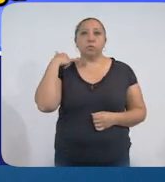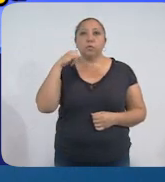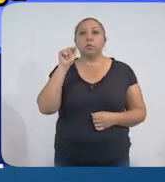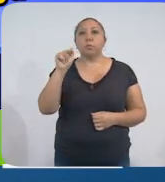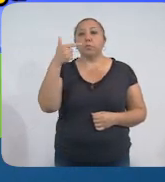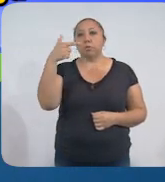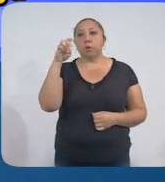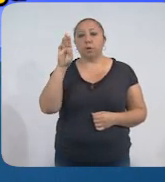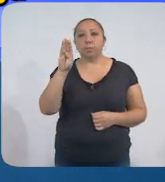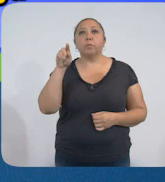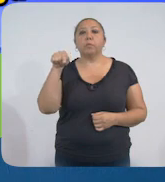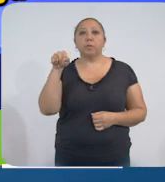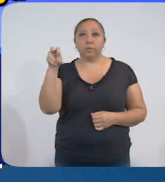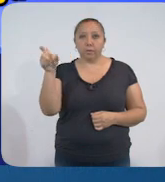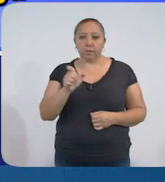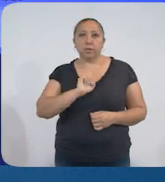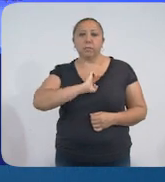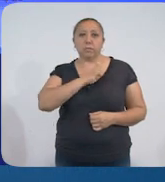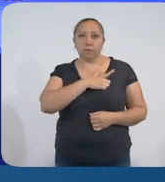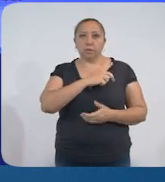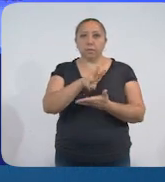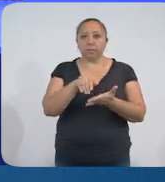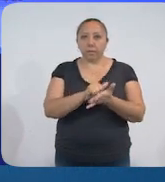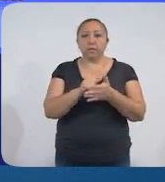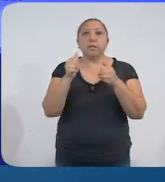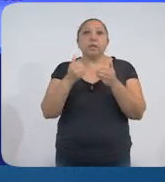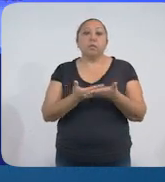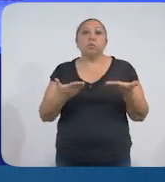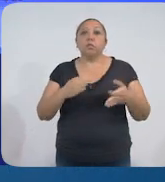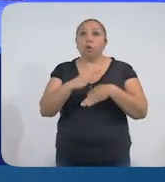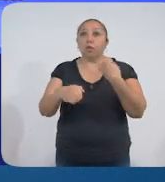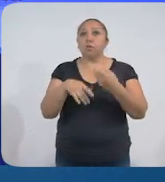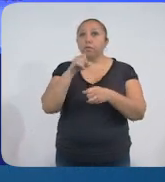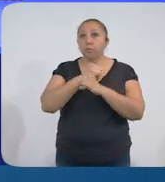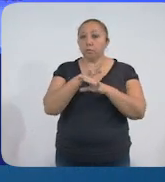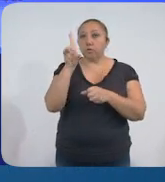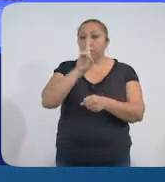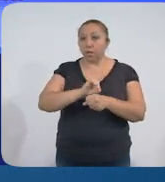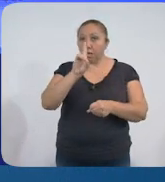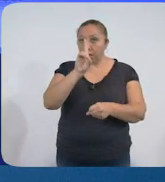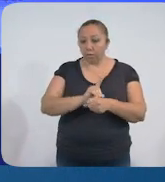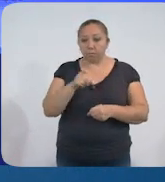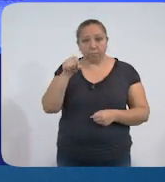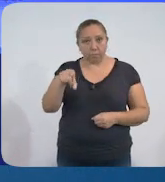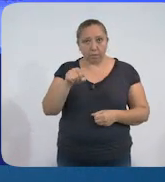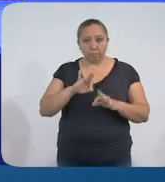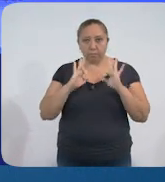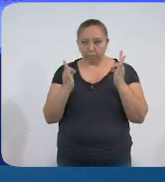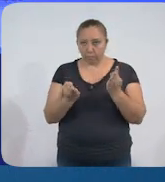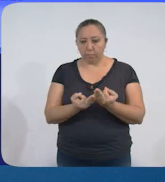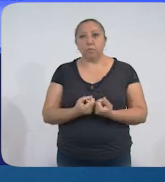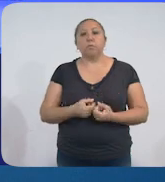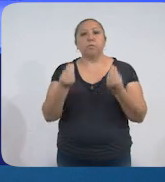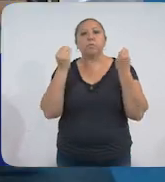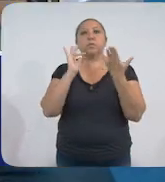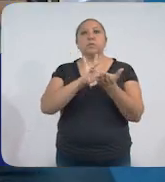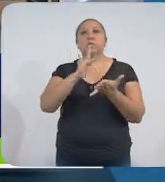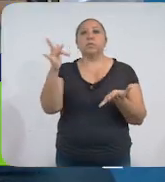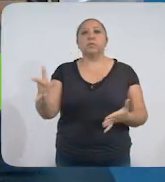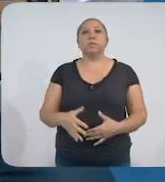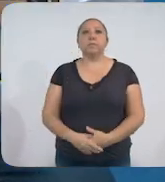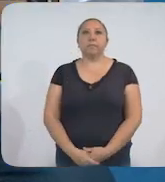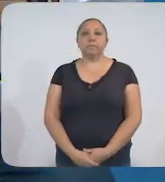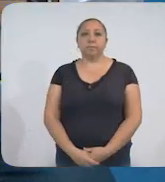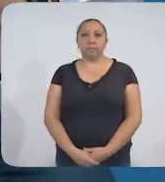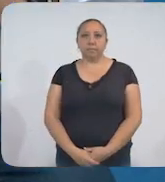coronavirus.yucatan.gob.mx, también en maya y en español. Estaremos actualizando esta información todos los días por este mismo medio. Muchas gracias.